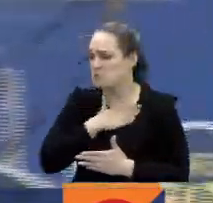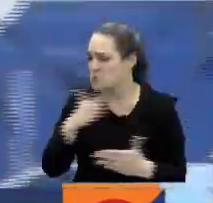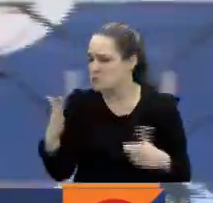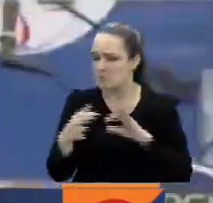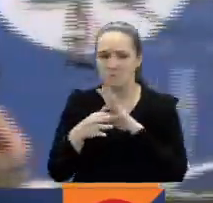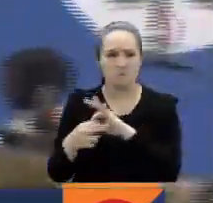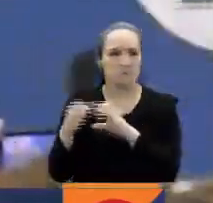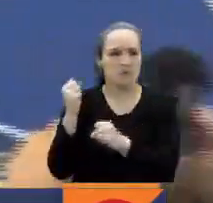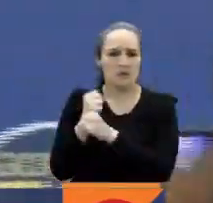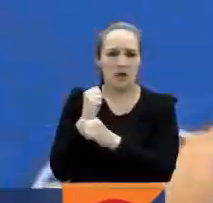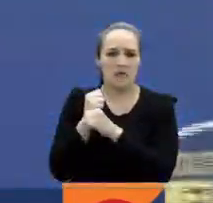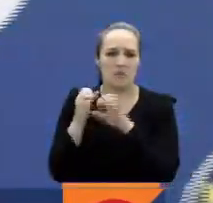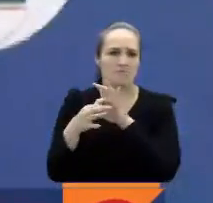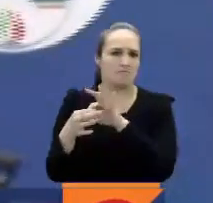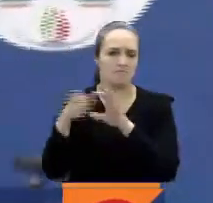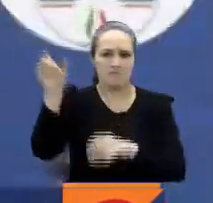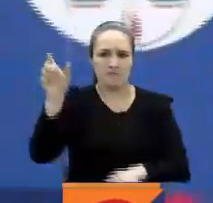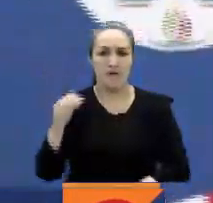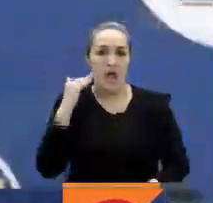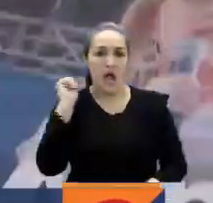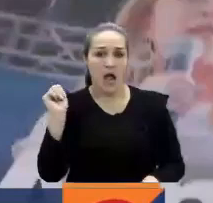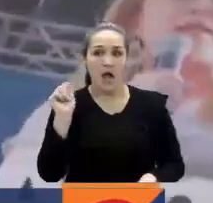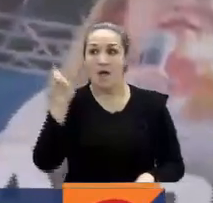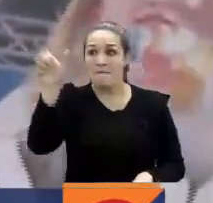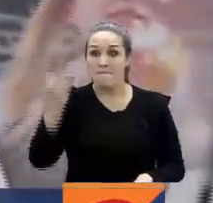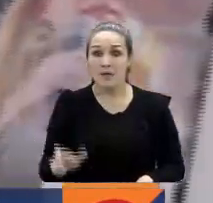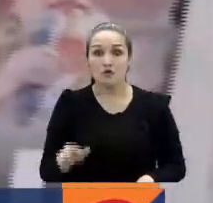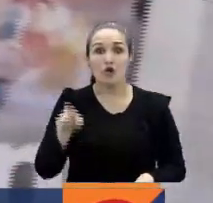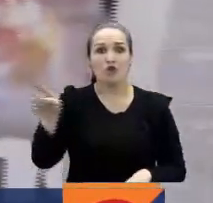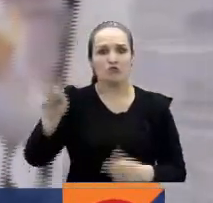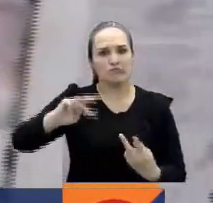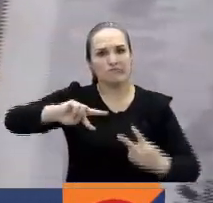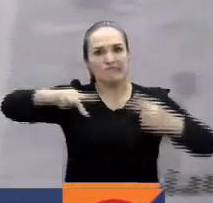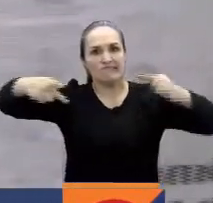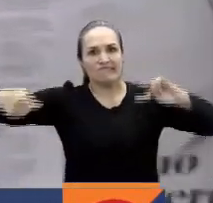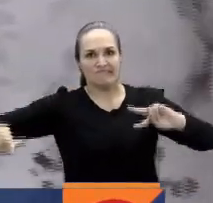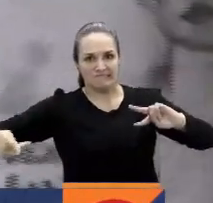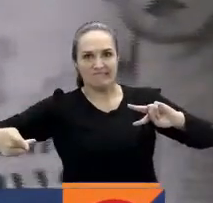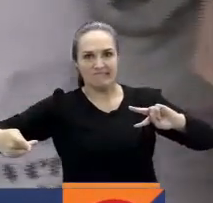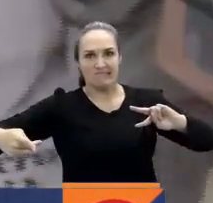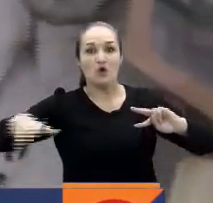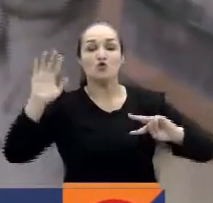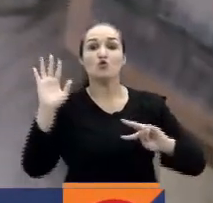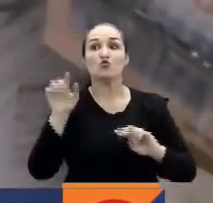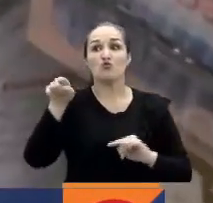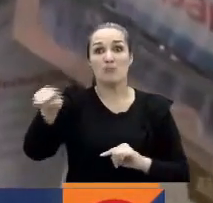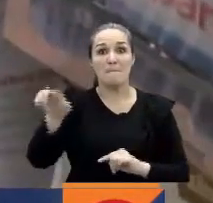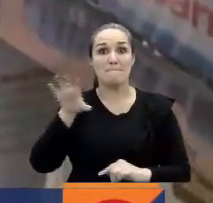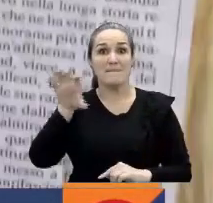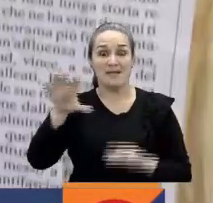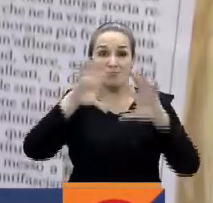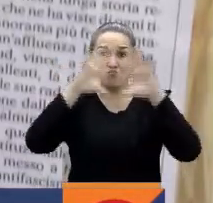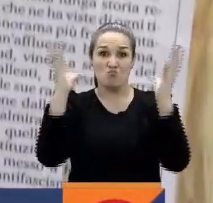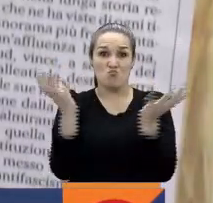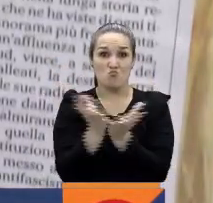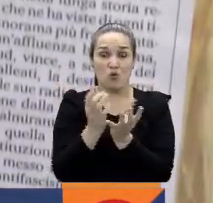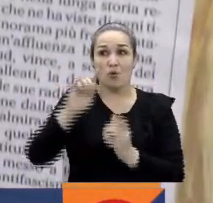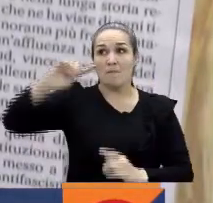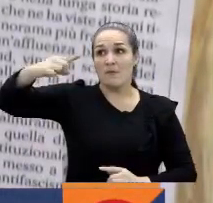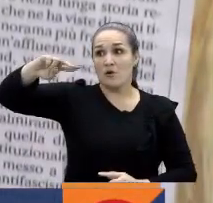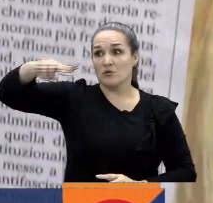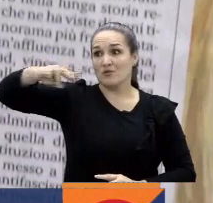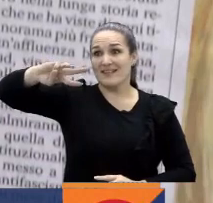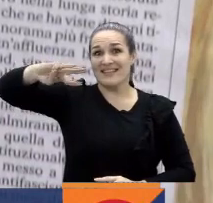trabajar de la mano con Meloni, a pesar del inminente giro político de la tercera economía más importante de la Unión Europea